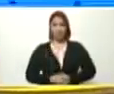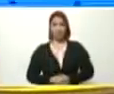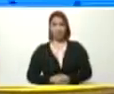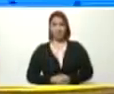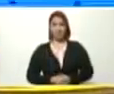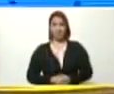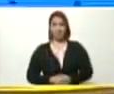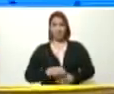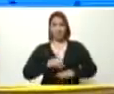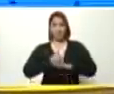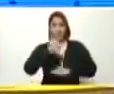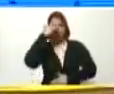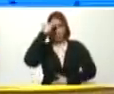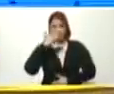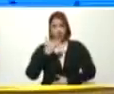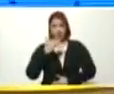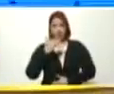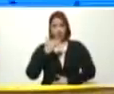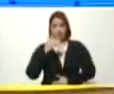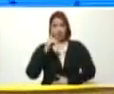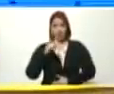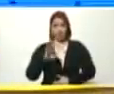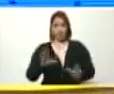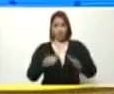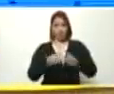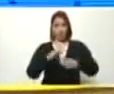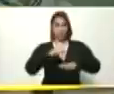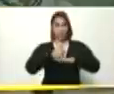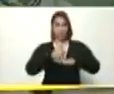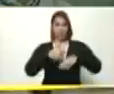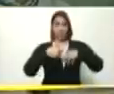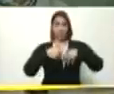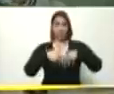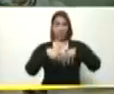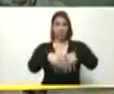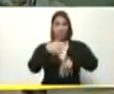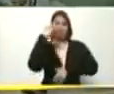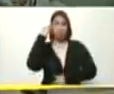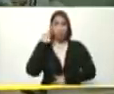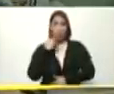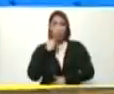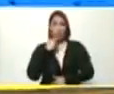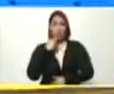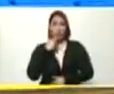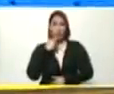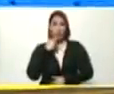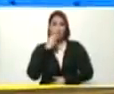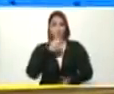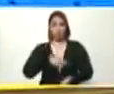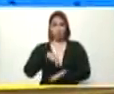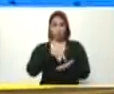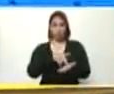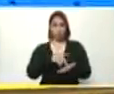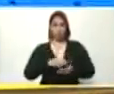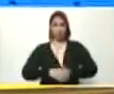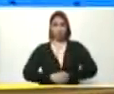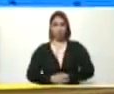Mayor general Félix Osorio Guzmán, comandante general del Ejército Bolivariano, presente.